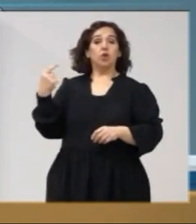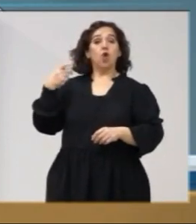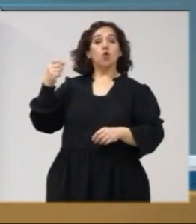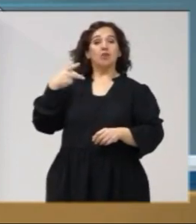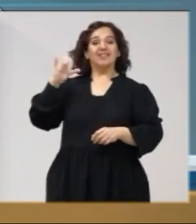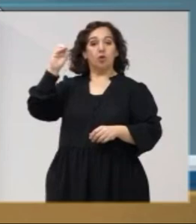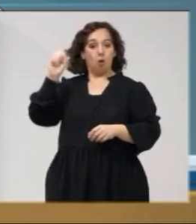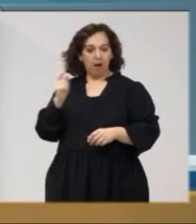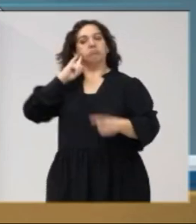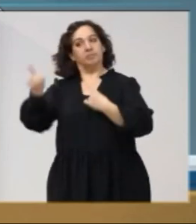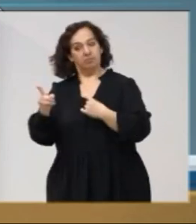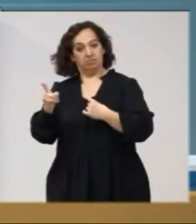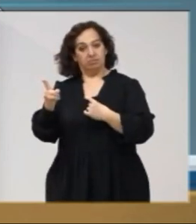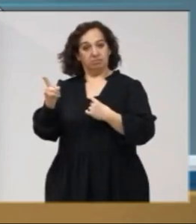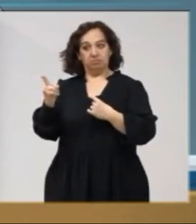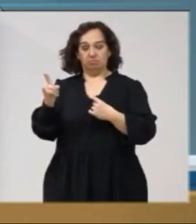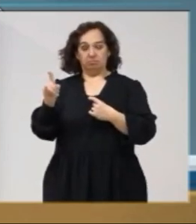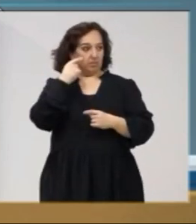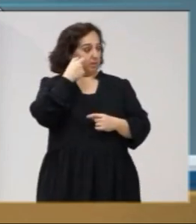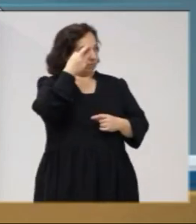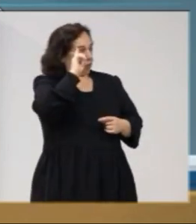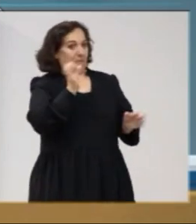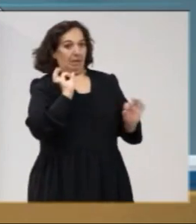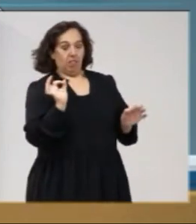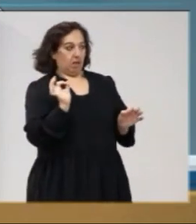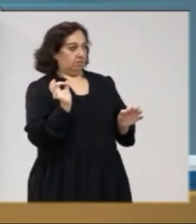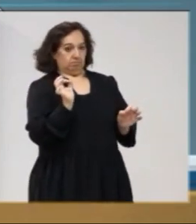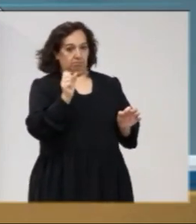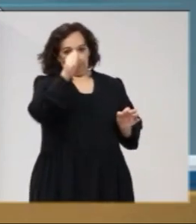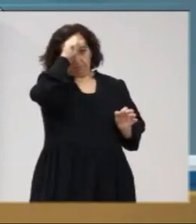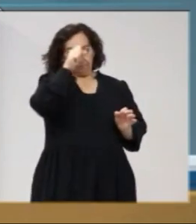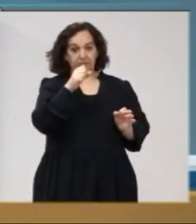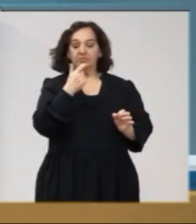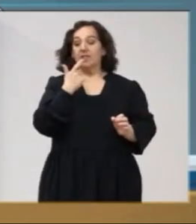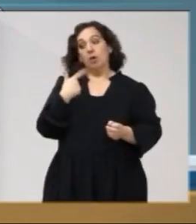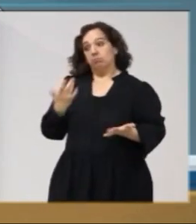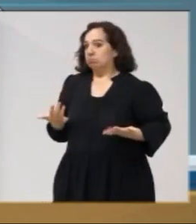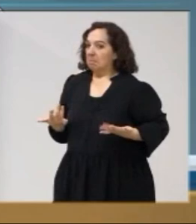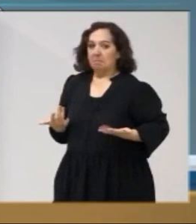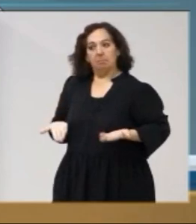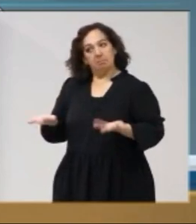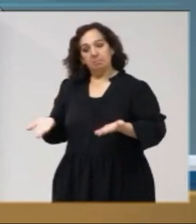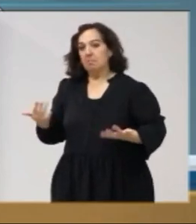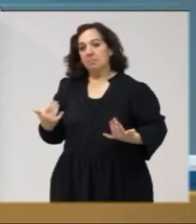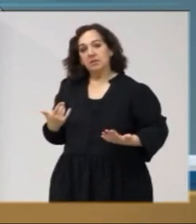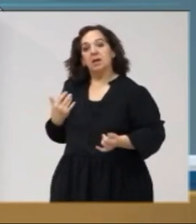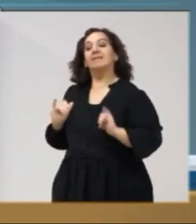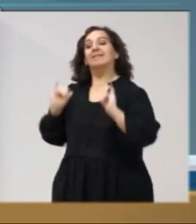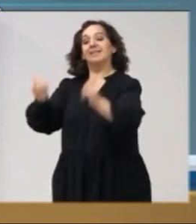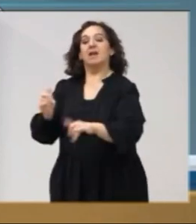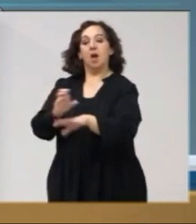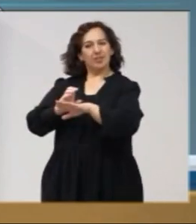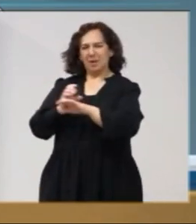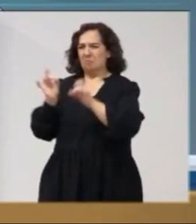que no sabía absolutamente nada, y le digo, pues apresúrate, llega a la